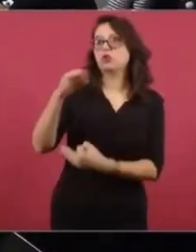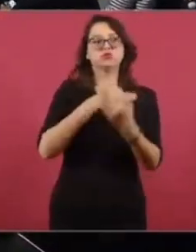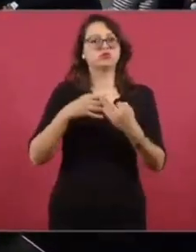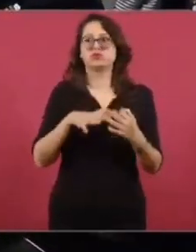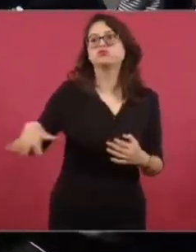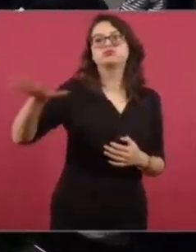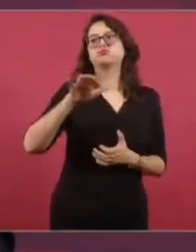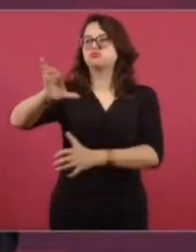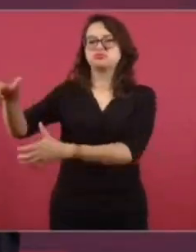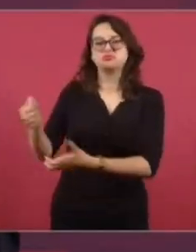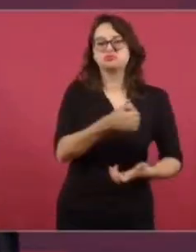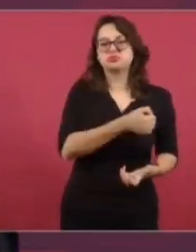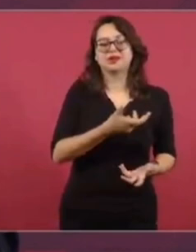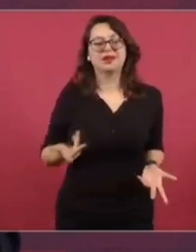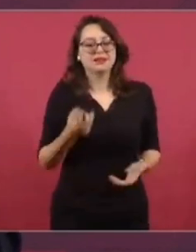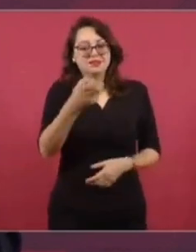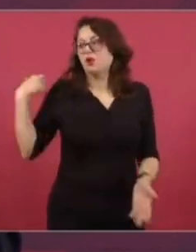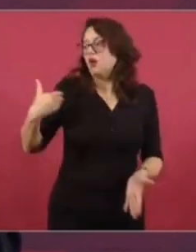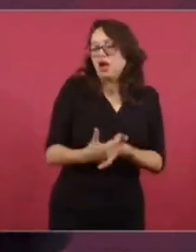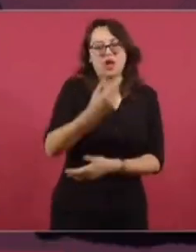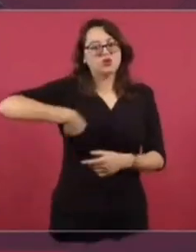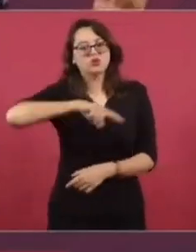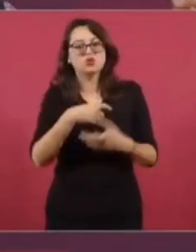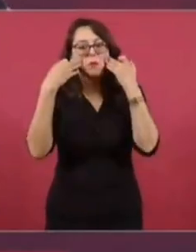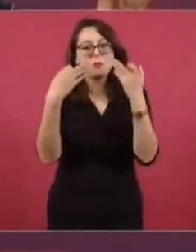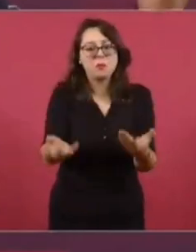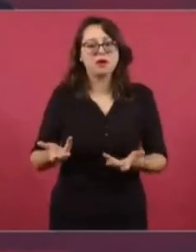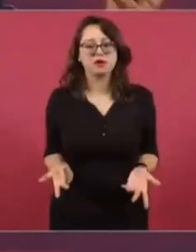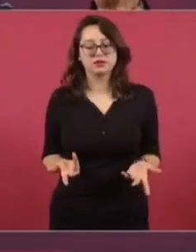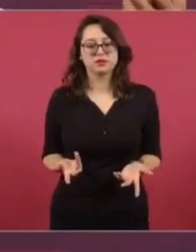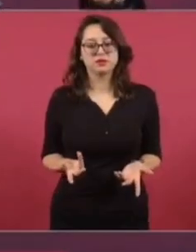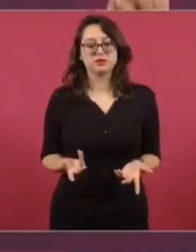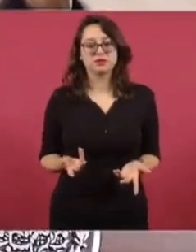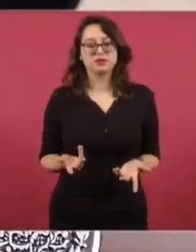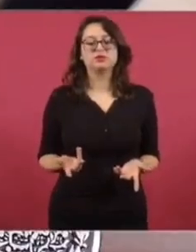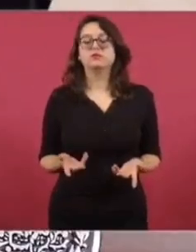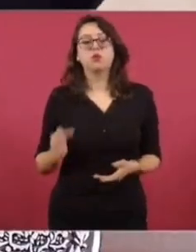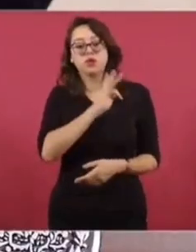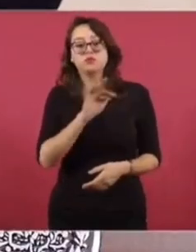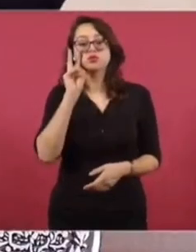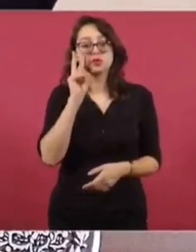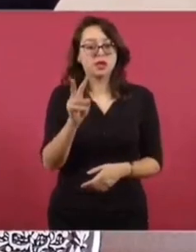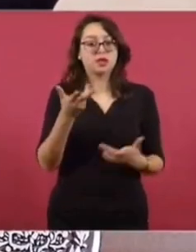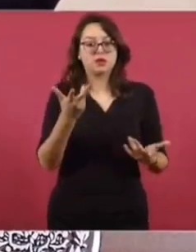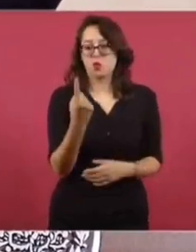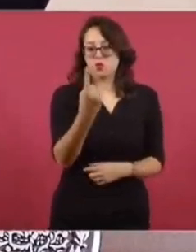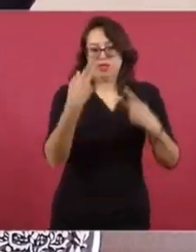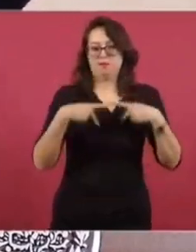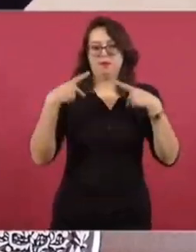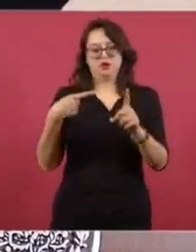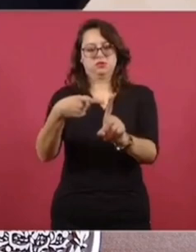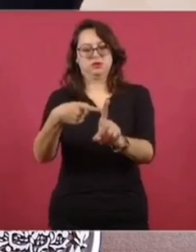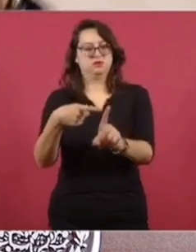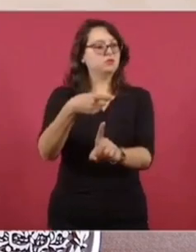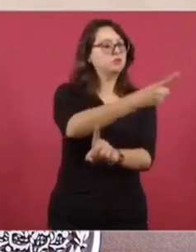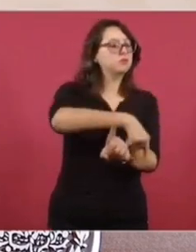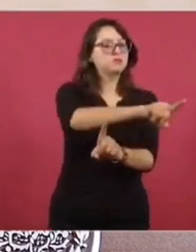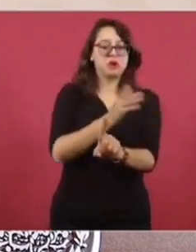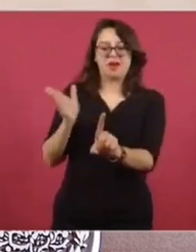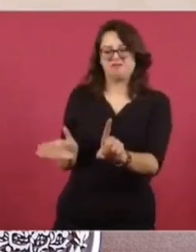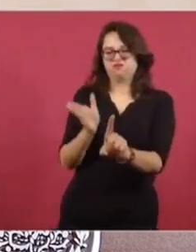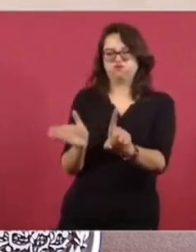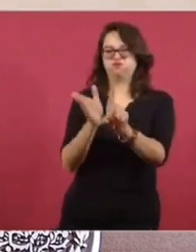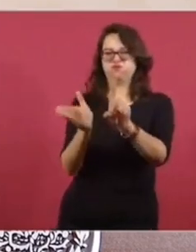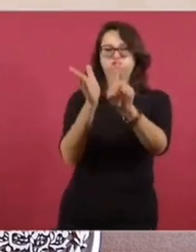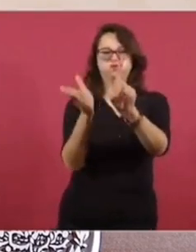todos. Ya hemos padecido nosotros eso, de cómo los medios encumbran a personajes y